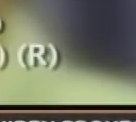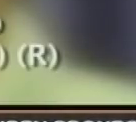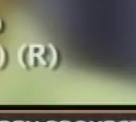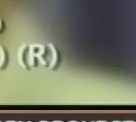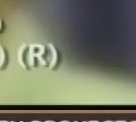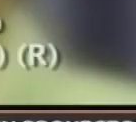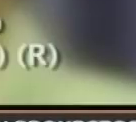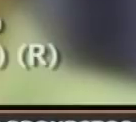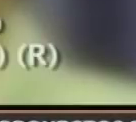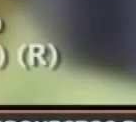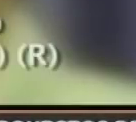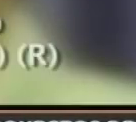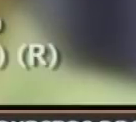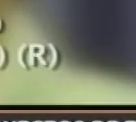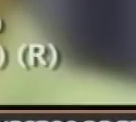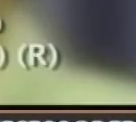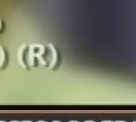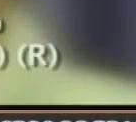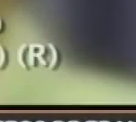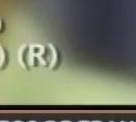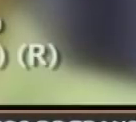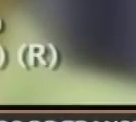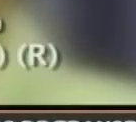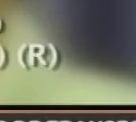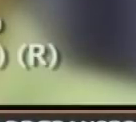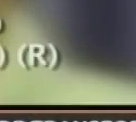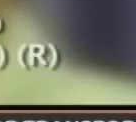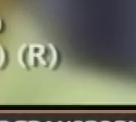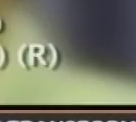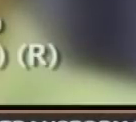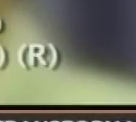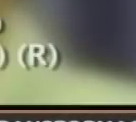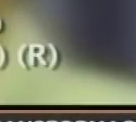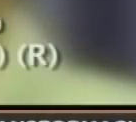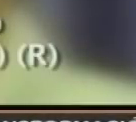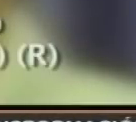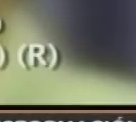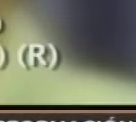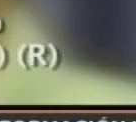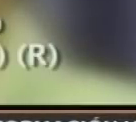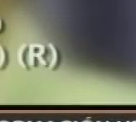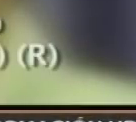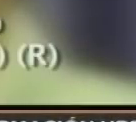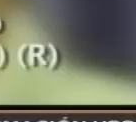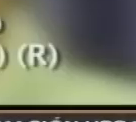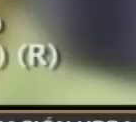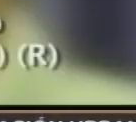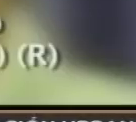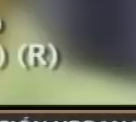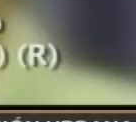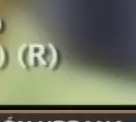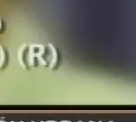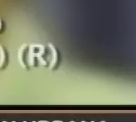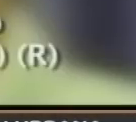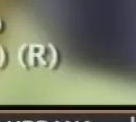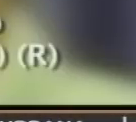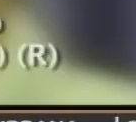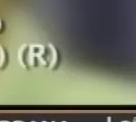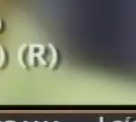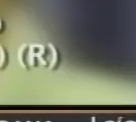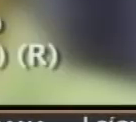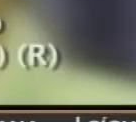hicieron las pruebas de tramo carretero en Barinas hace unos años y mantienen que podrían esconder las aeronaves en esa